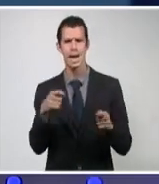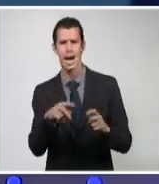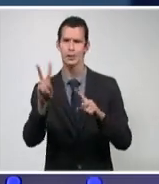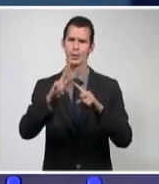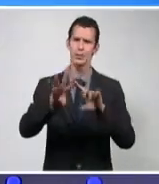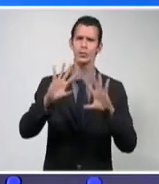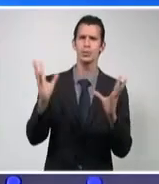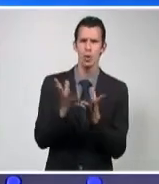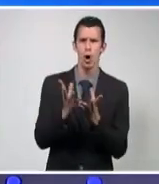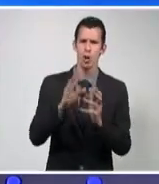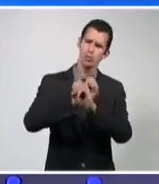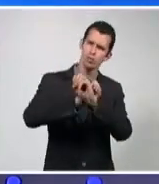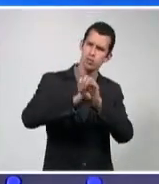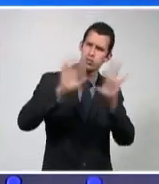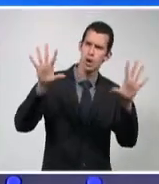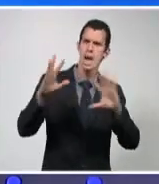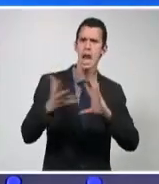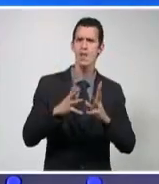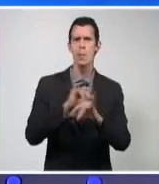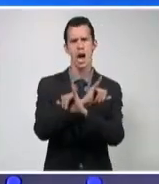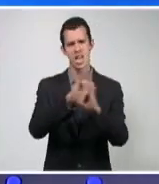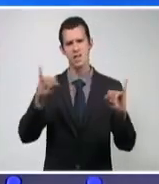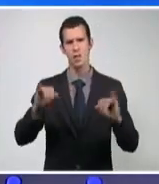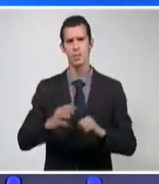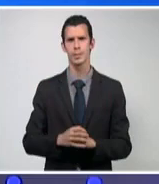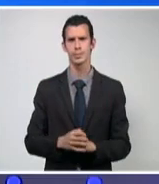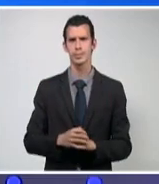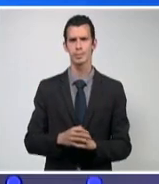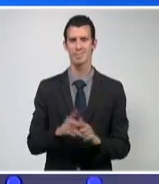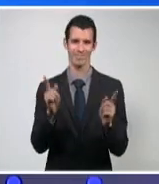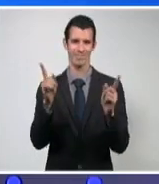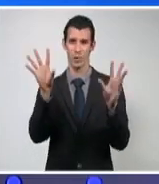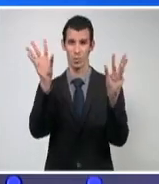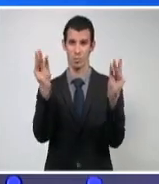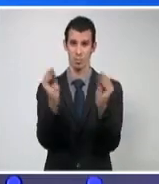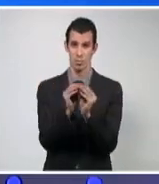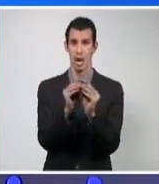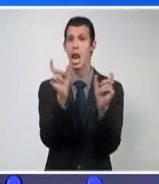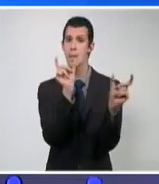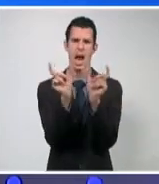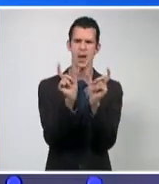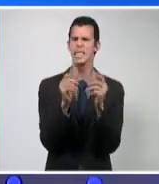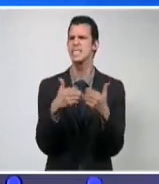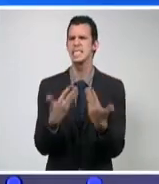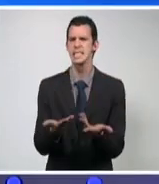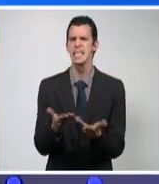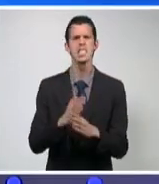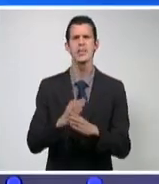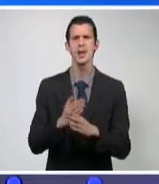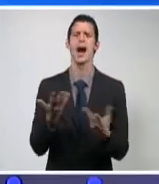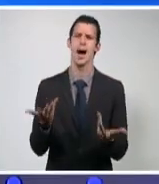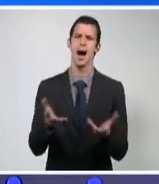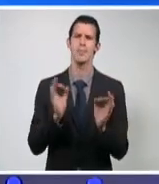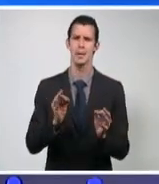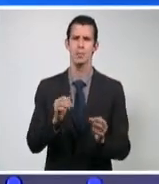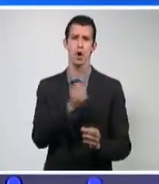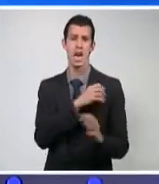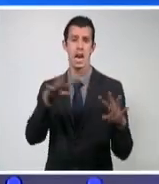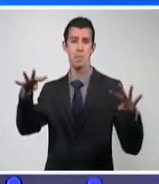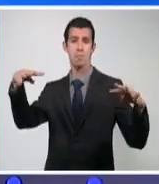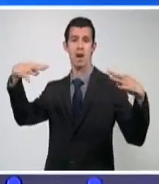exhibición, organizar o producir un escándalo para los medios de comunicación. Sin embargo, eso no es lo que reflejan